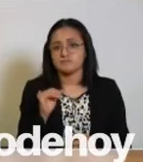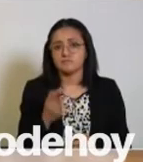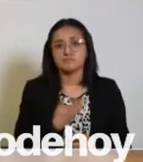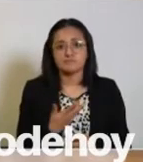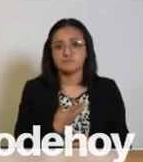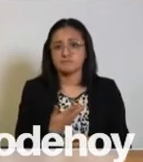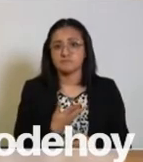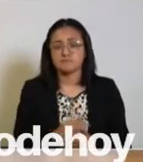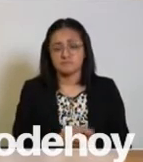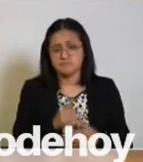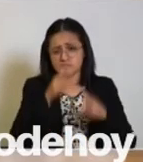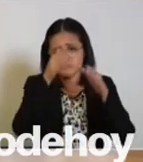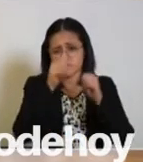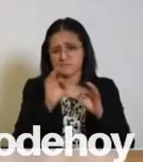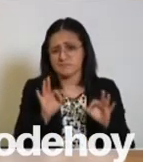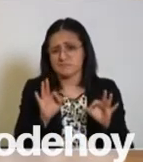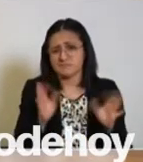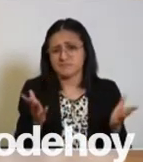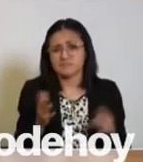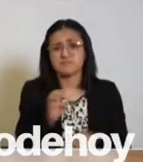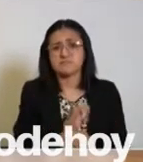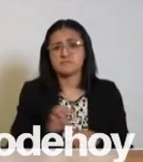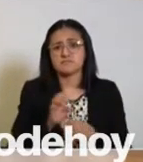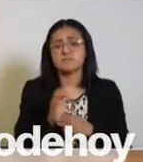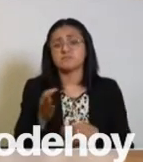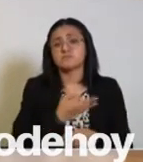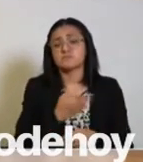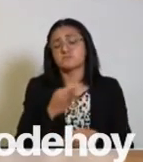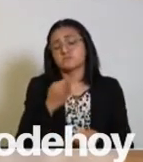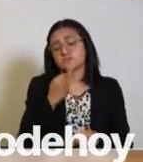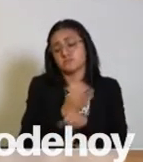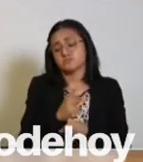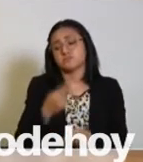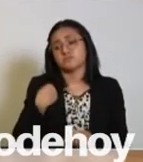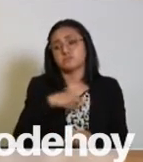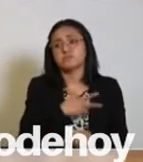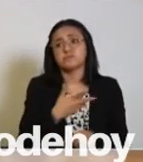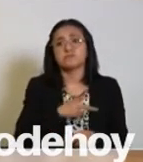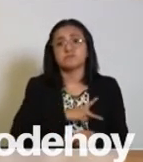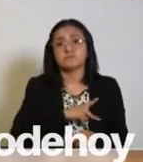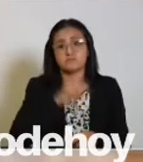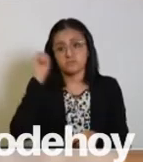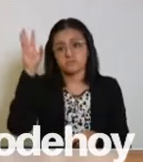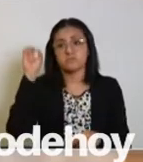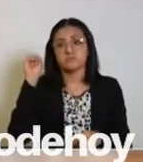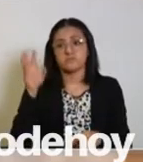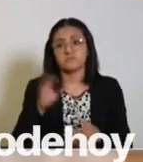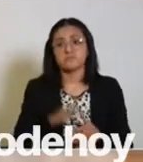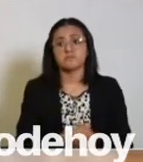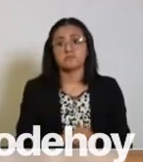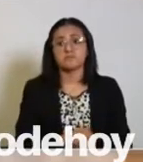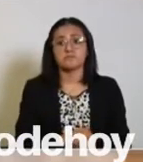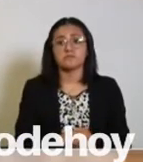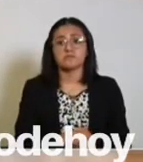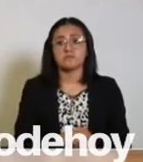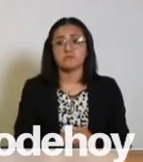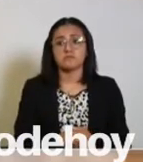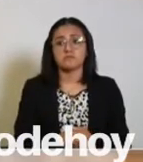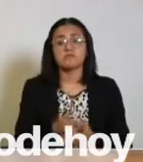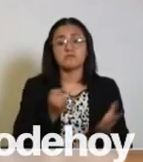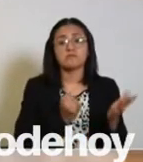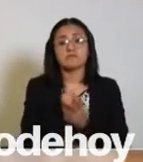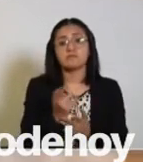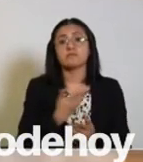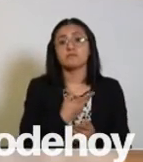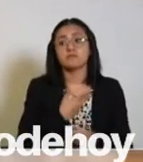de acuerdo entonces nosotros tenemos nuestro propio semáforo fernando las decisiones